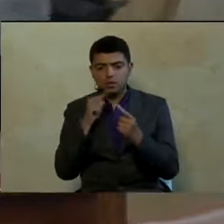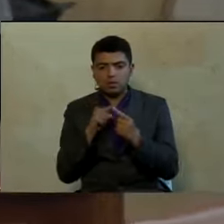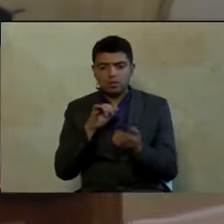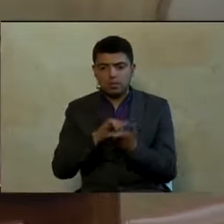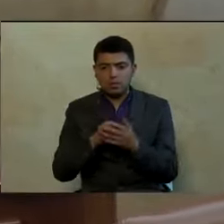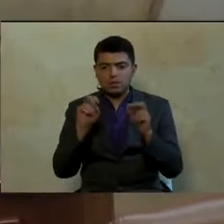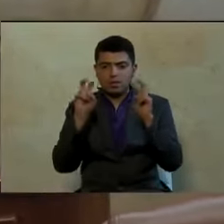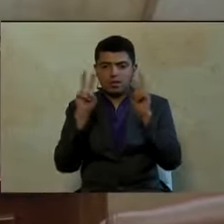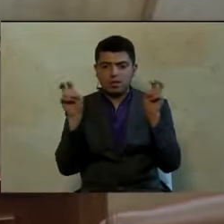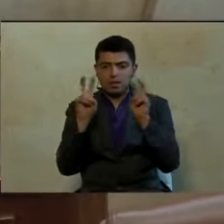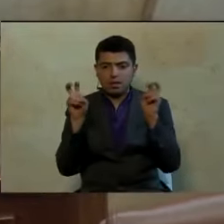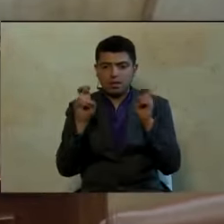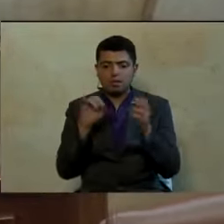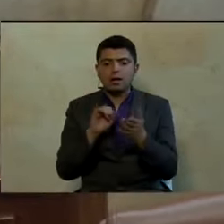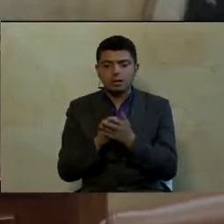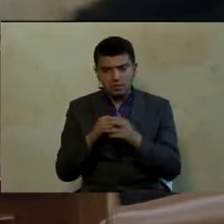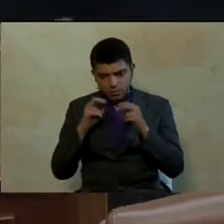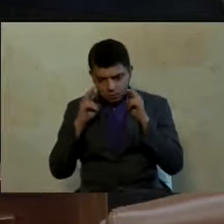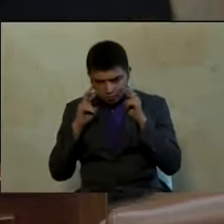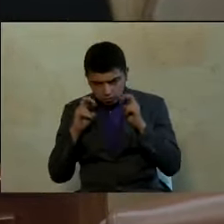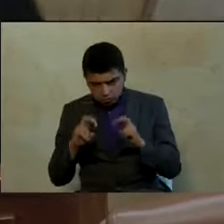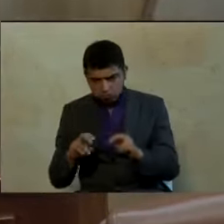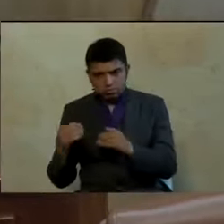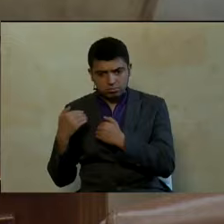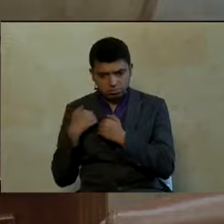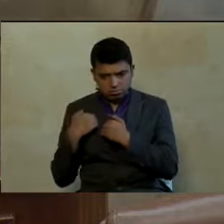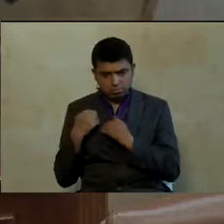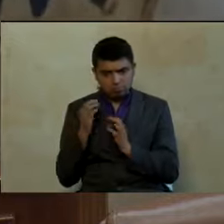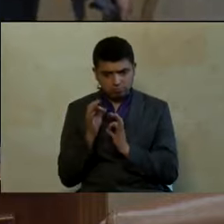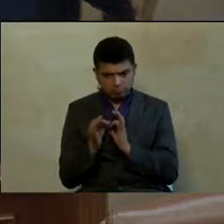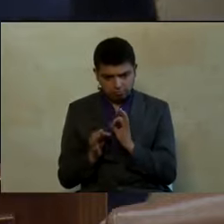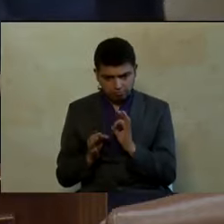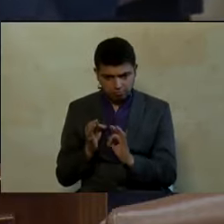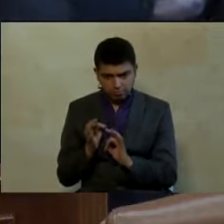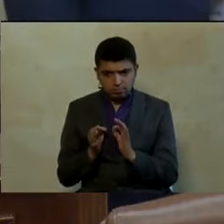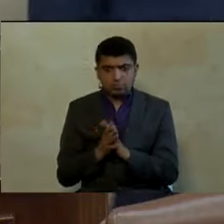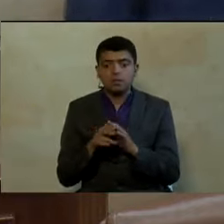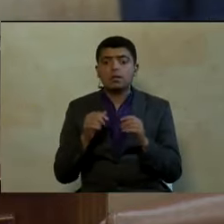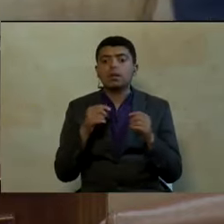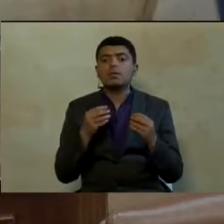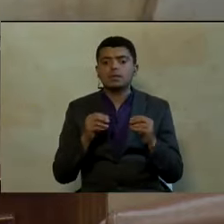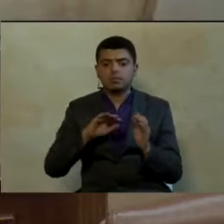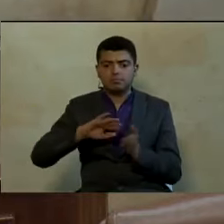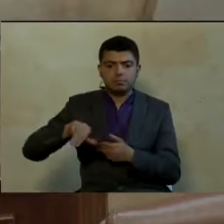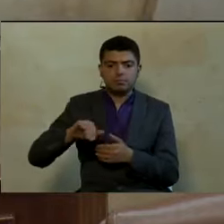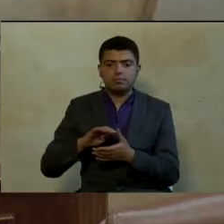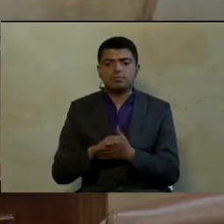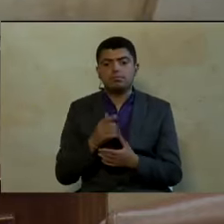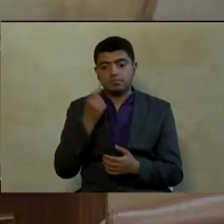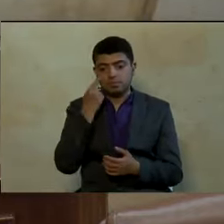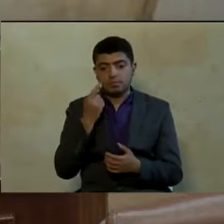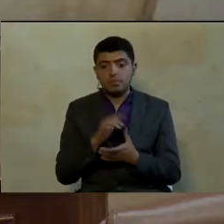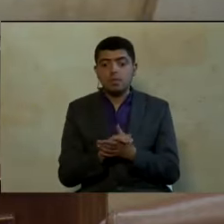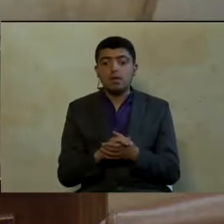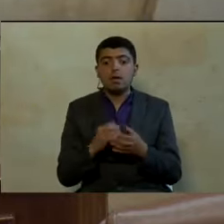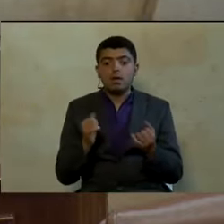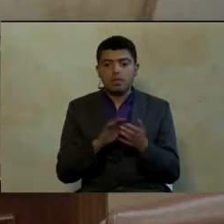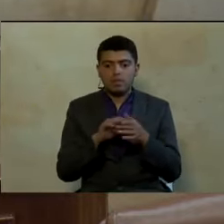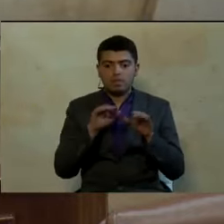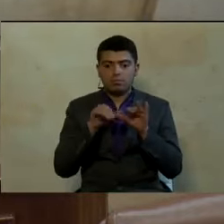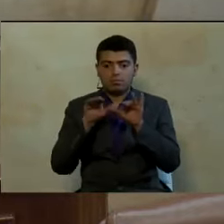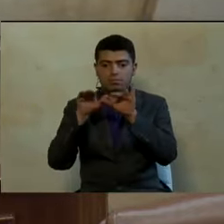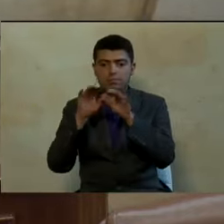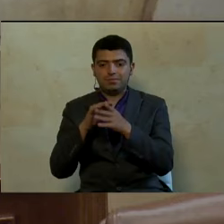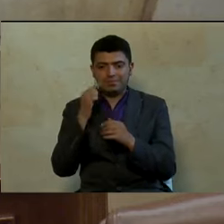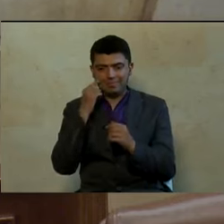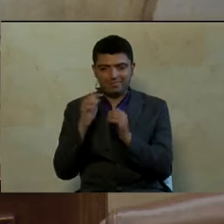analizara con responsabilidad y con cuidado y De plano lo sacaron y por eso ellos por vía Twitter nos envían